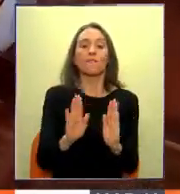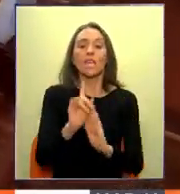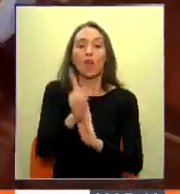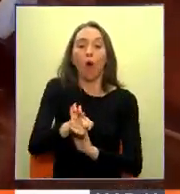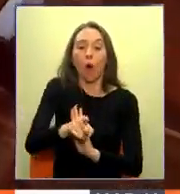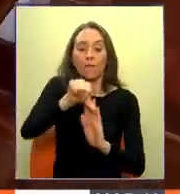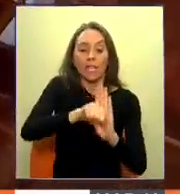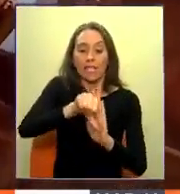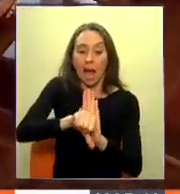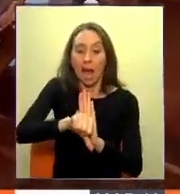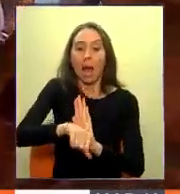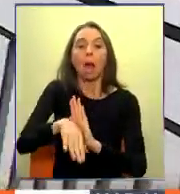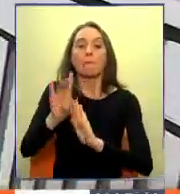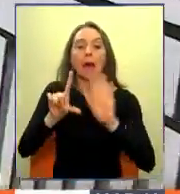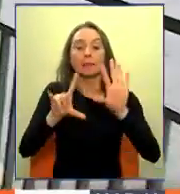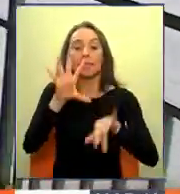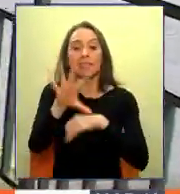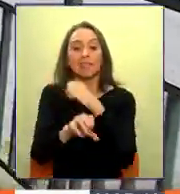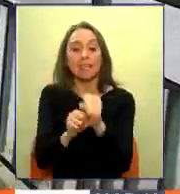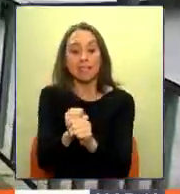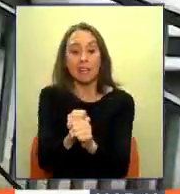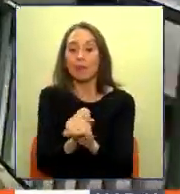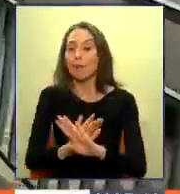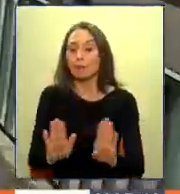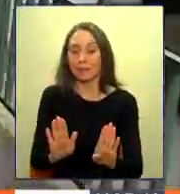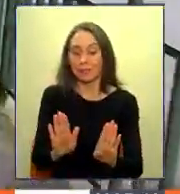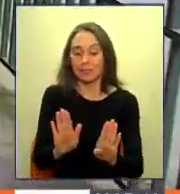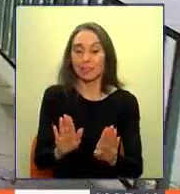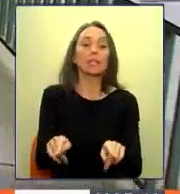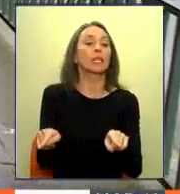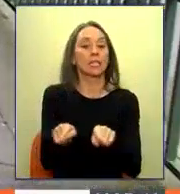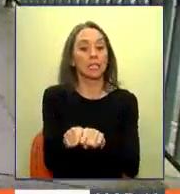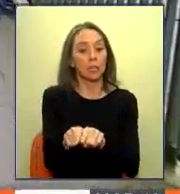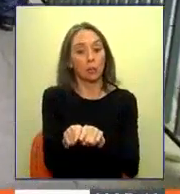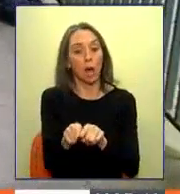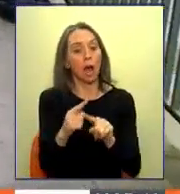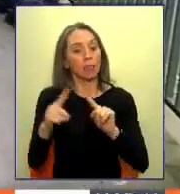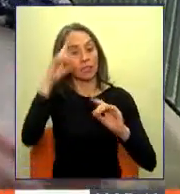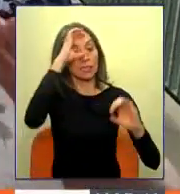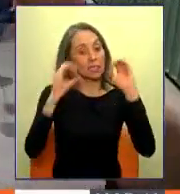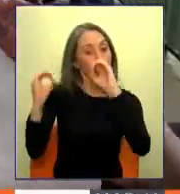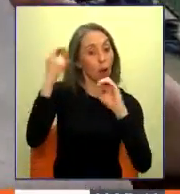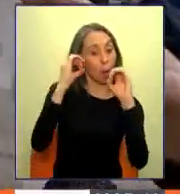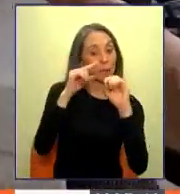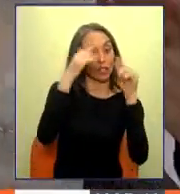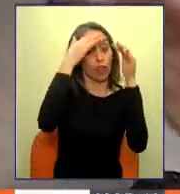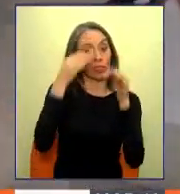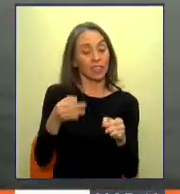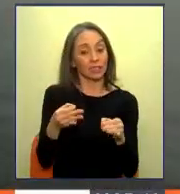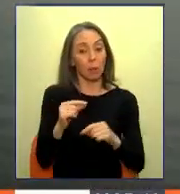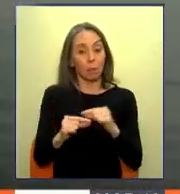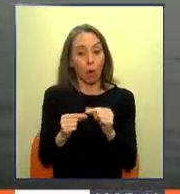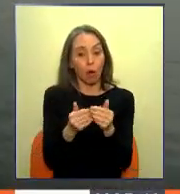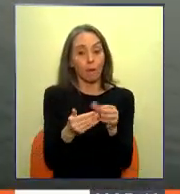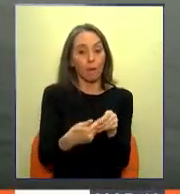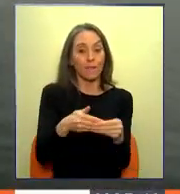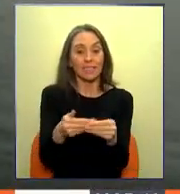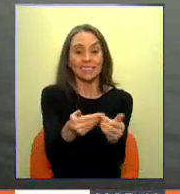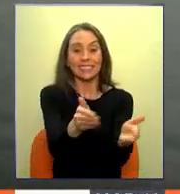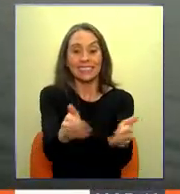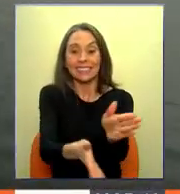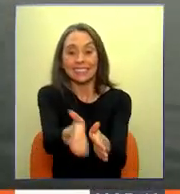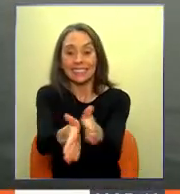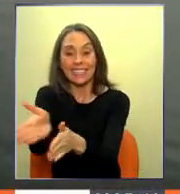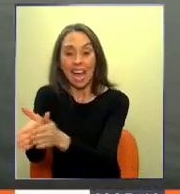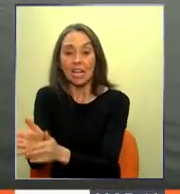para mayores de 75 años. De todas formas, y pese a las visiones contrapuestas sobre esta medida de desconfinamiento, si hay algo en lo que